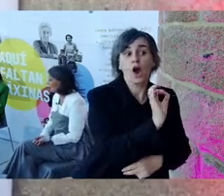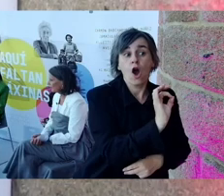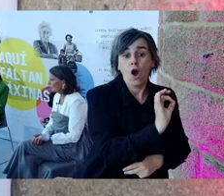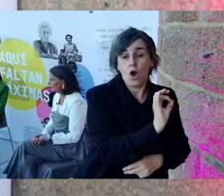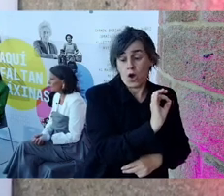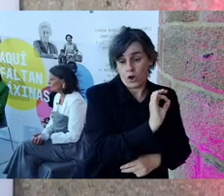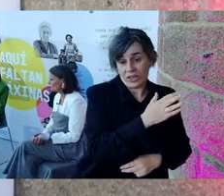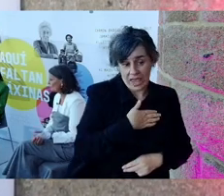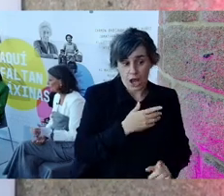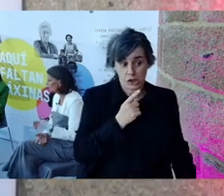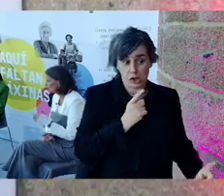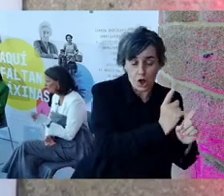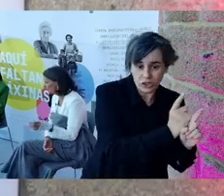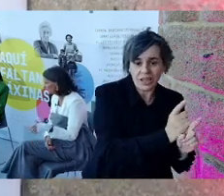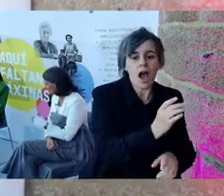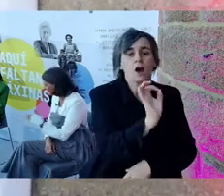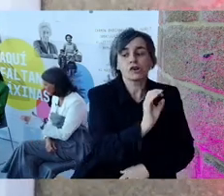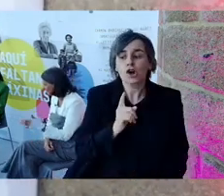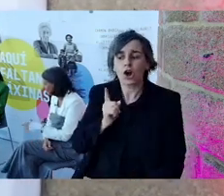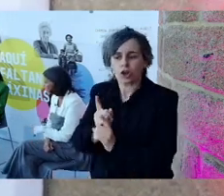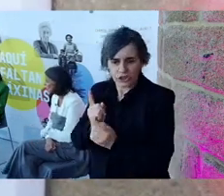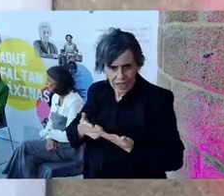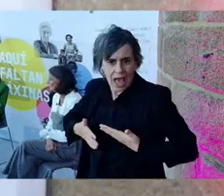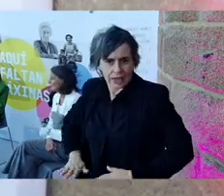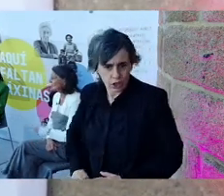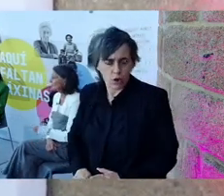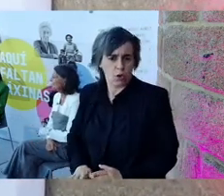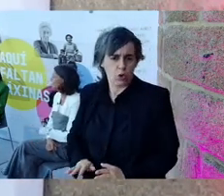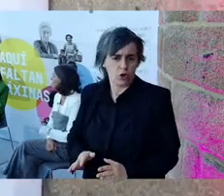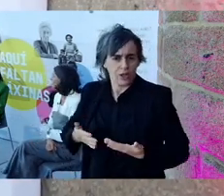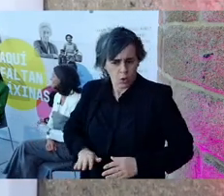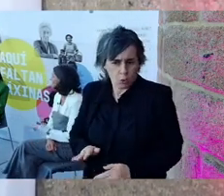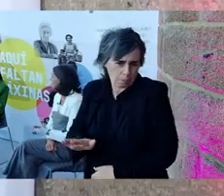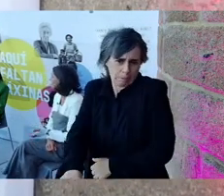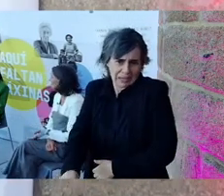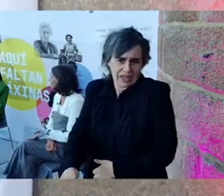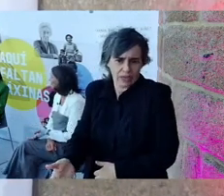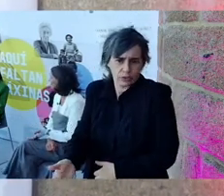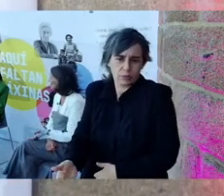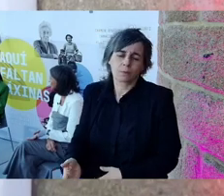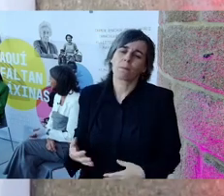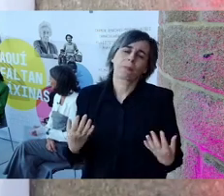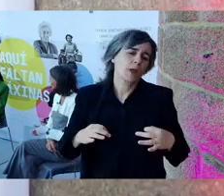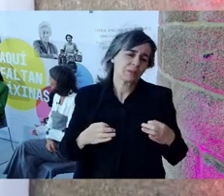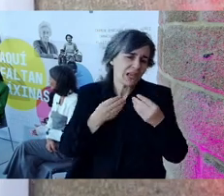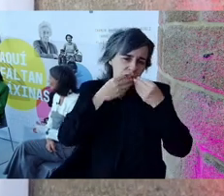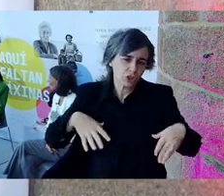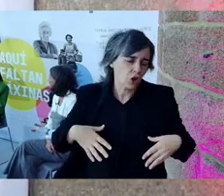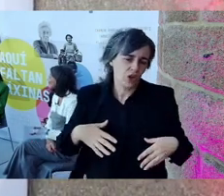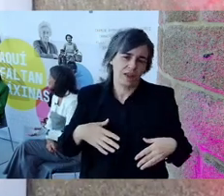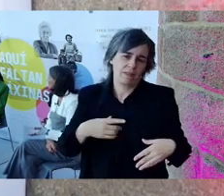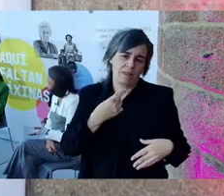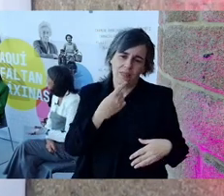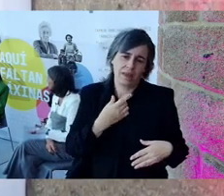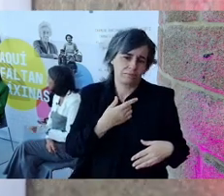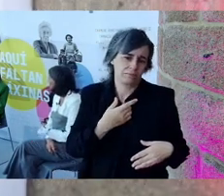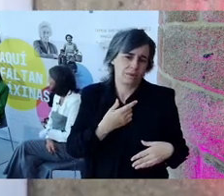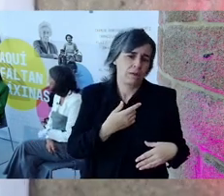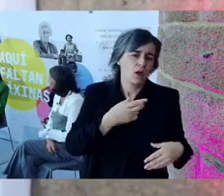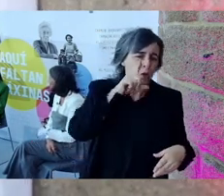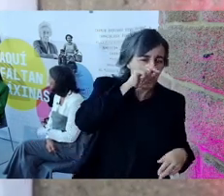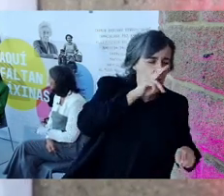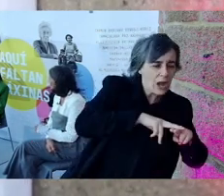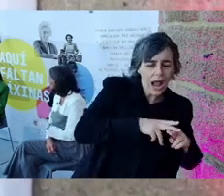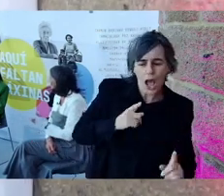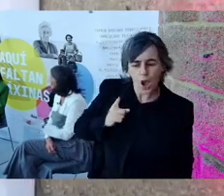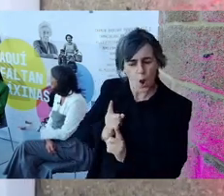Froilaz. Su hijo era pequeño, Alfonso. La historiografía a lo largo de los siglos se ha empeñado en enfrentar a la madre con el hijo. Yo